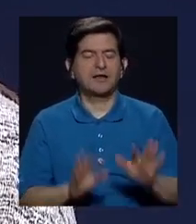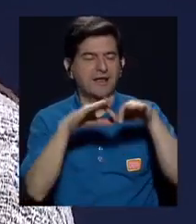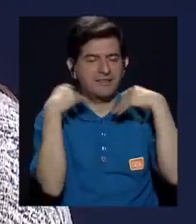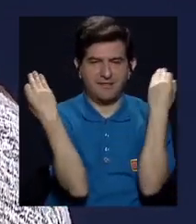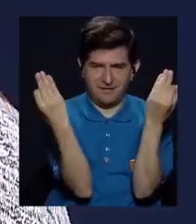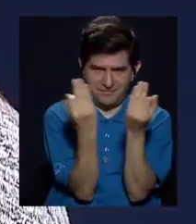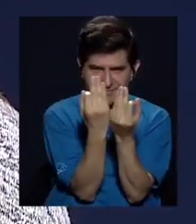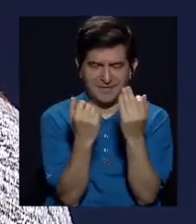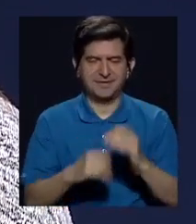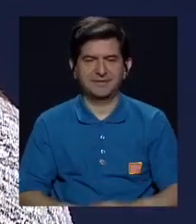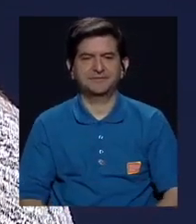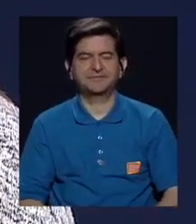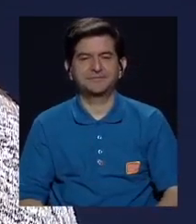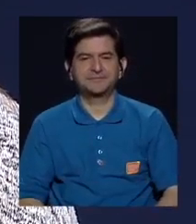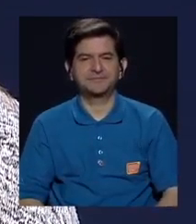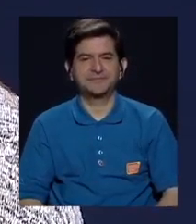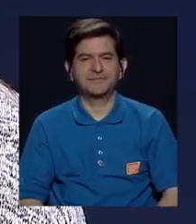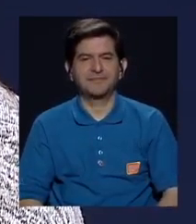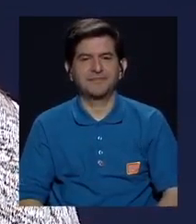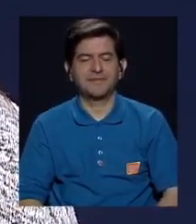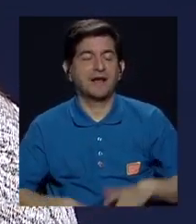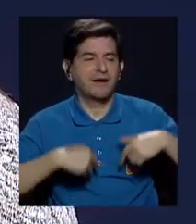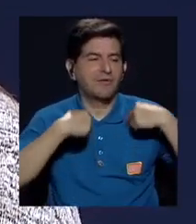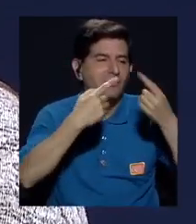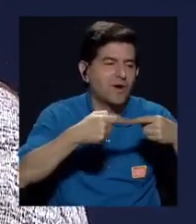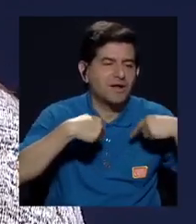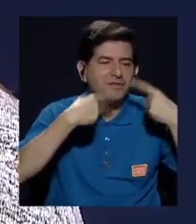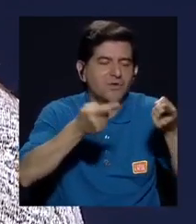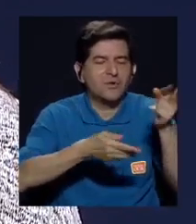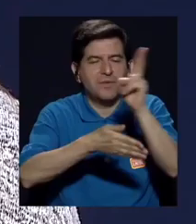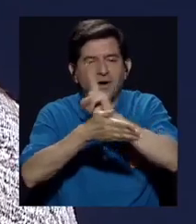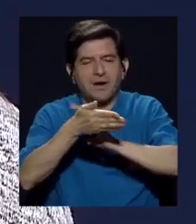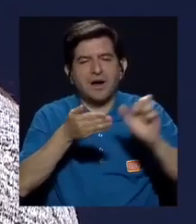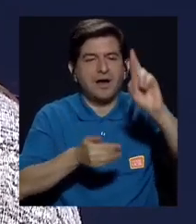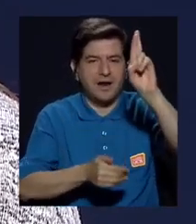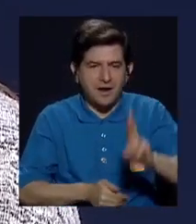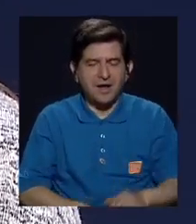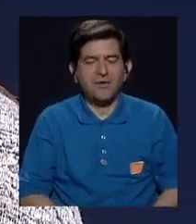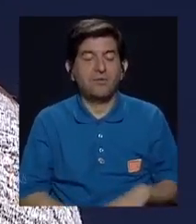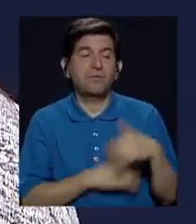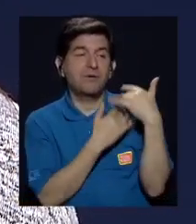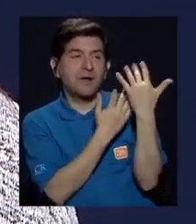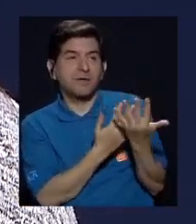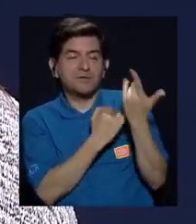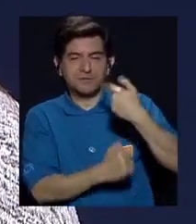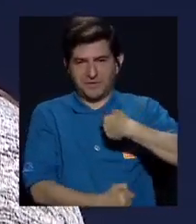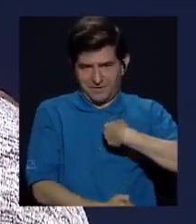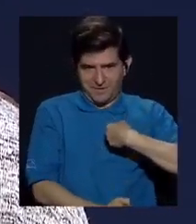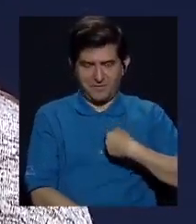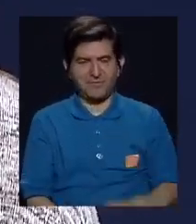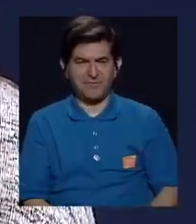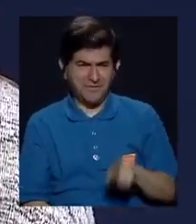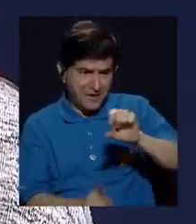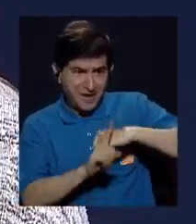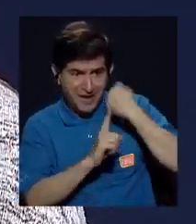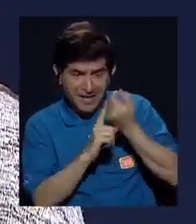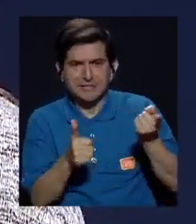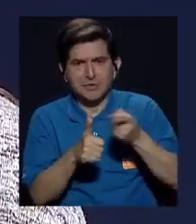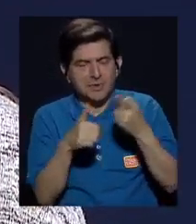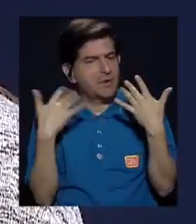familiares, las llevadas a la Universidad de Costa Rica, las esperadas, todo eso. Eso, para